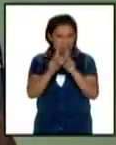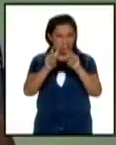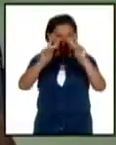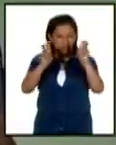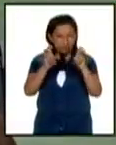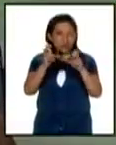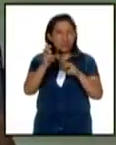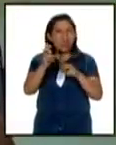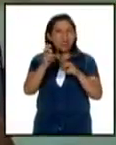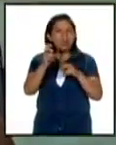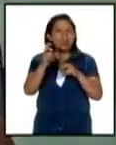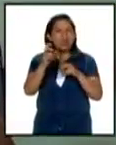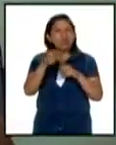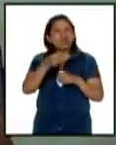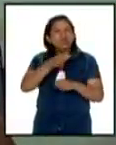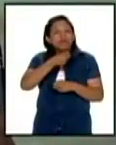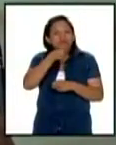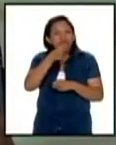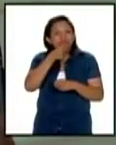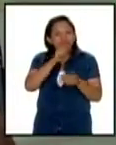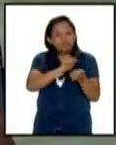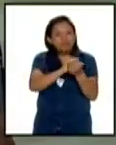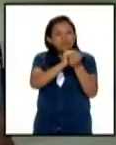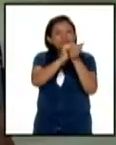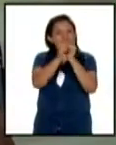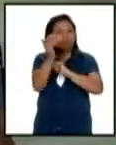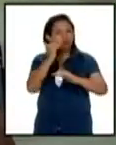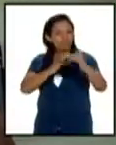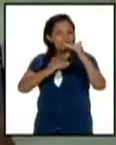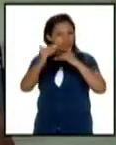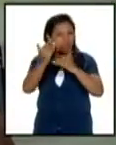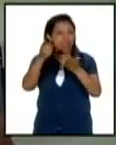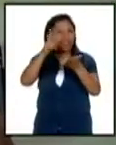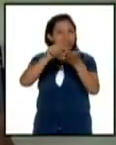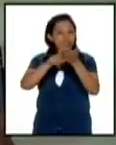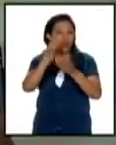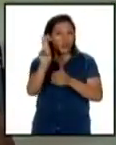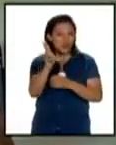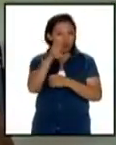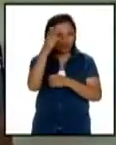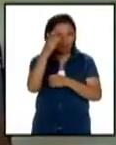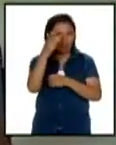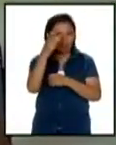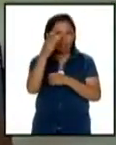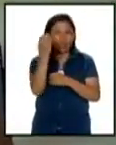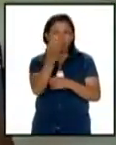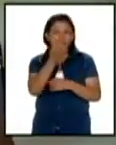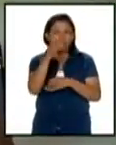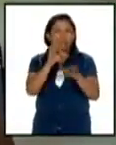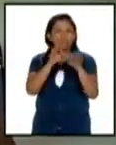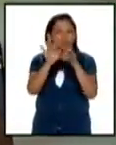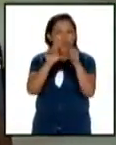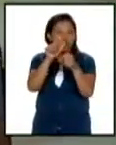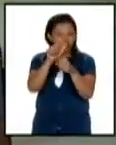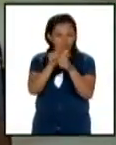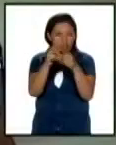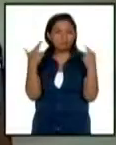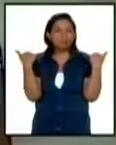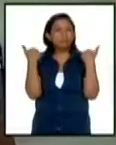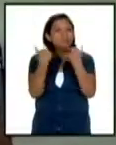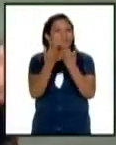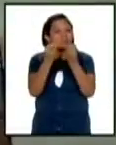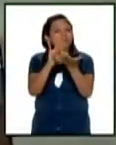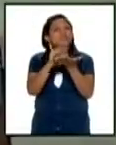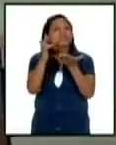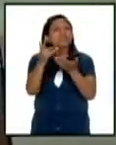más ni menos que en la Escuela de Trabajo Social de la Universidad Nacional Autónoma de México. Maestra, muchas gracias. ¿Qué